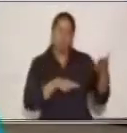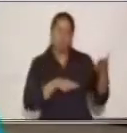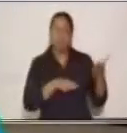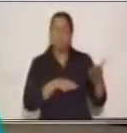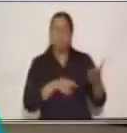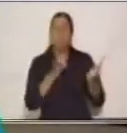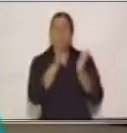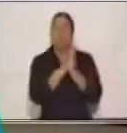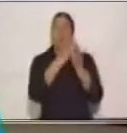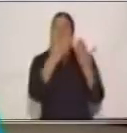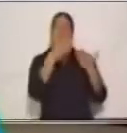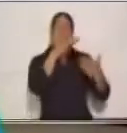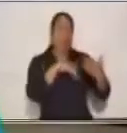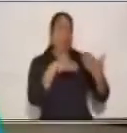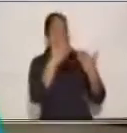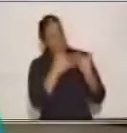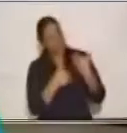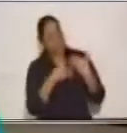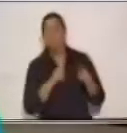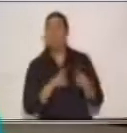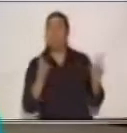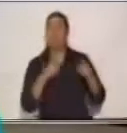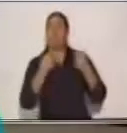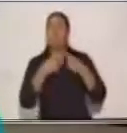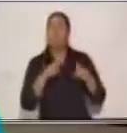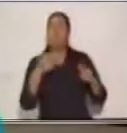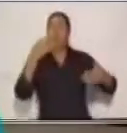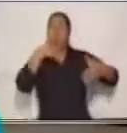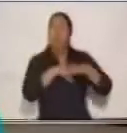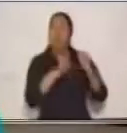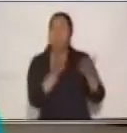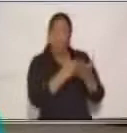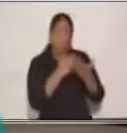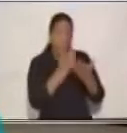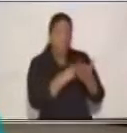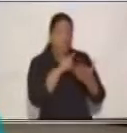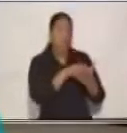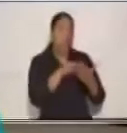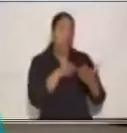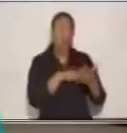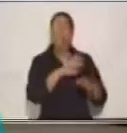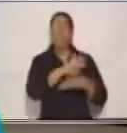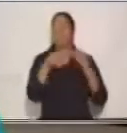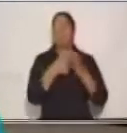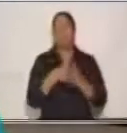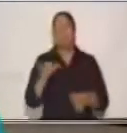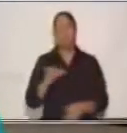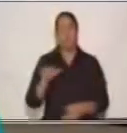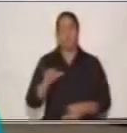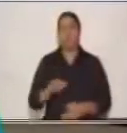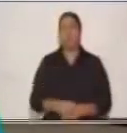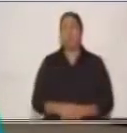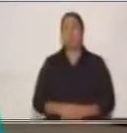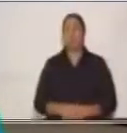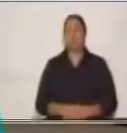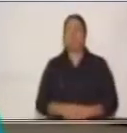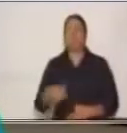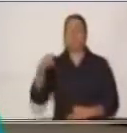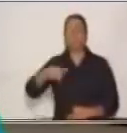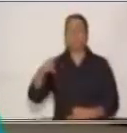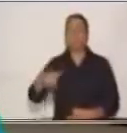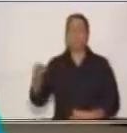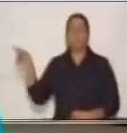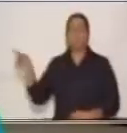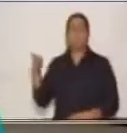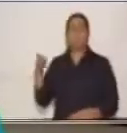misma forma de expresarse. En este caso, nos encontramos que la Constitución Política de la República de